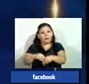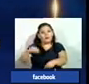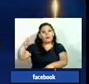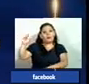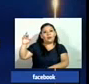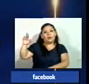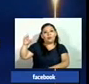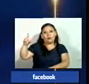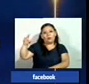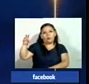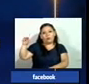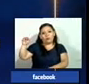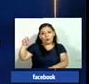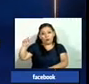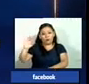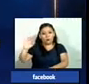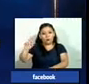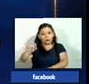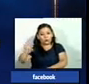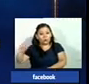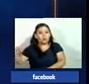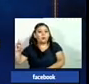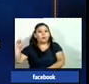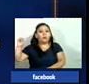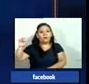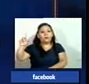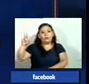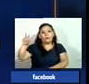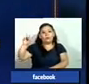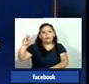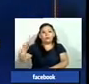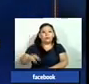a nombre de Melvin Ernesto Díaz Valencia